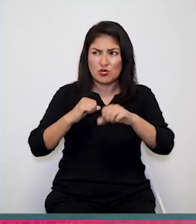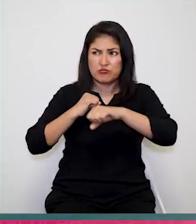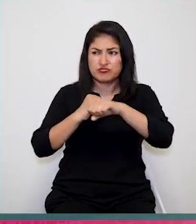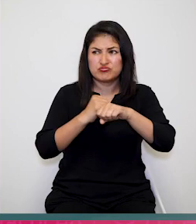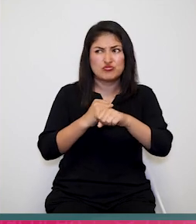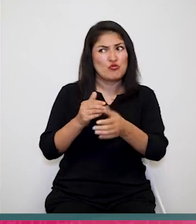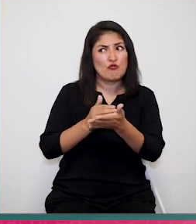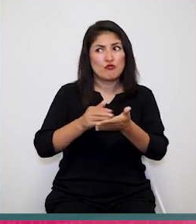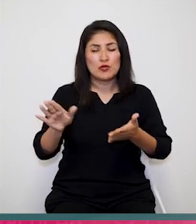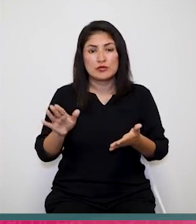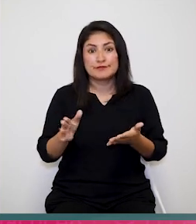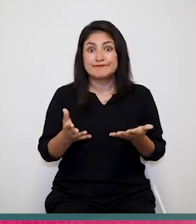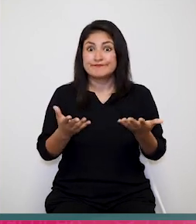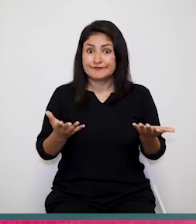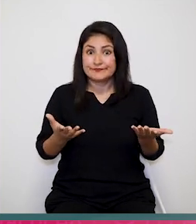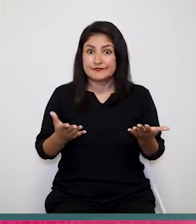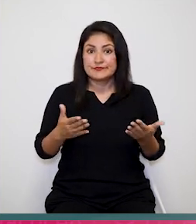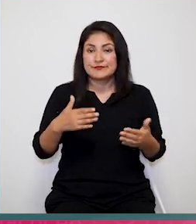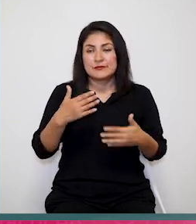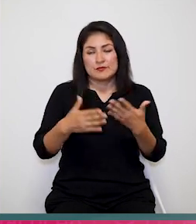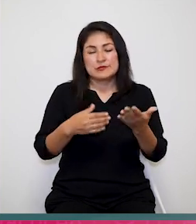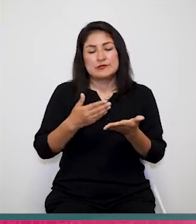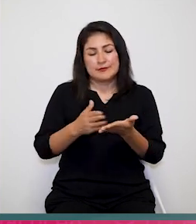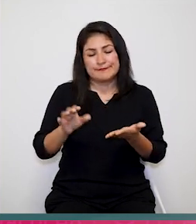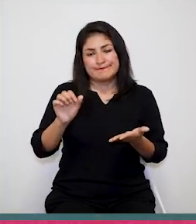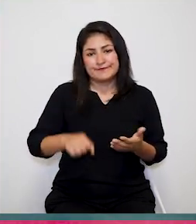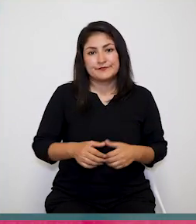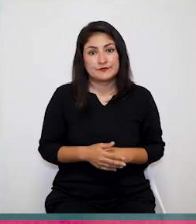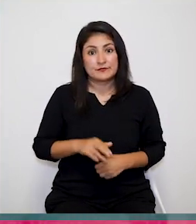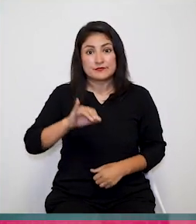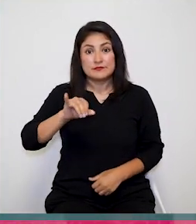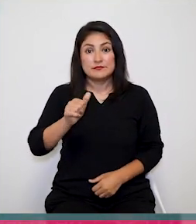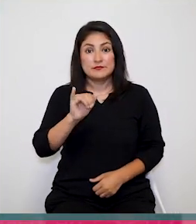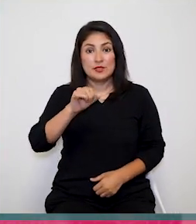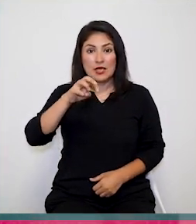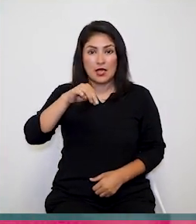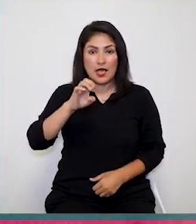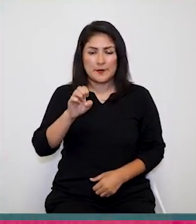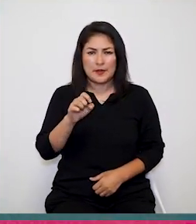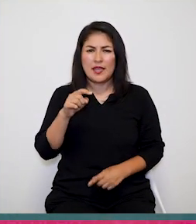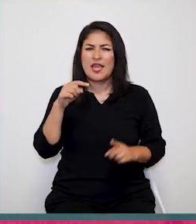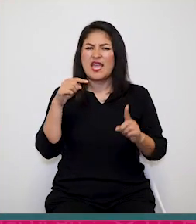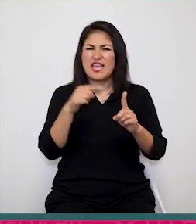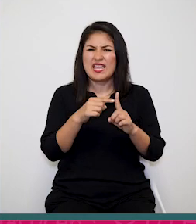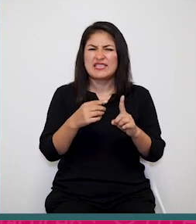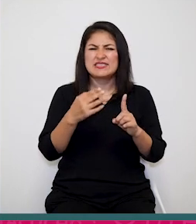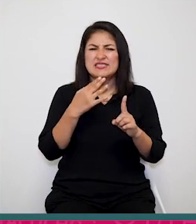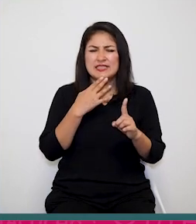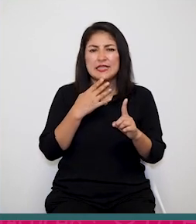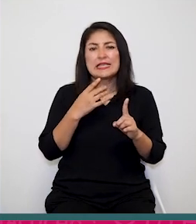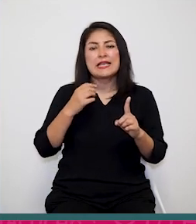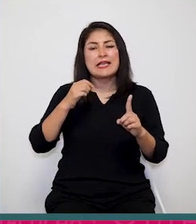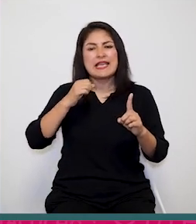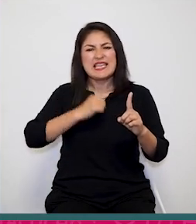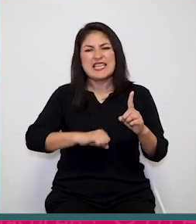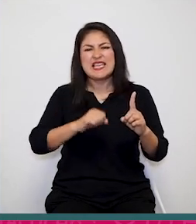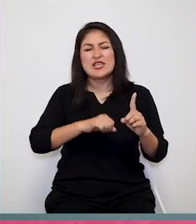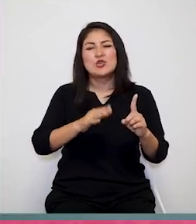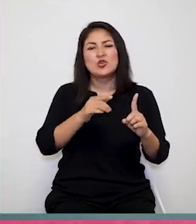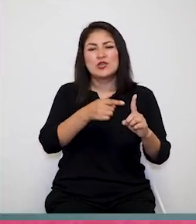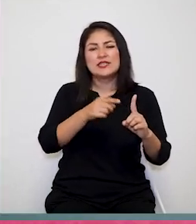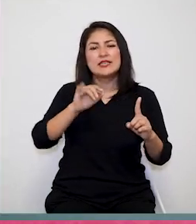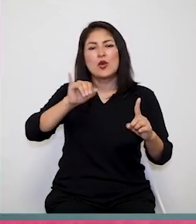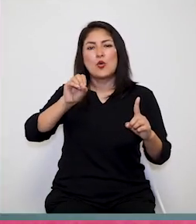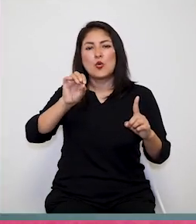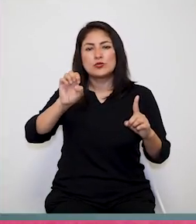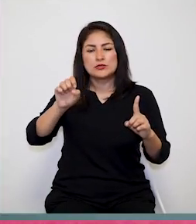estas leyes, sería despedido. Por supuesto que fue despedido de las empresas. Jaime Ramírez Gastón Gamio es uno de los 11 hijos de